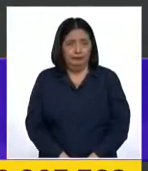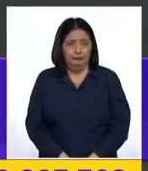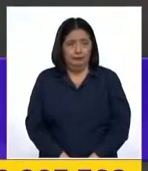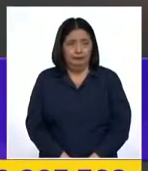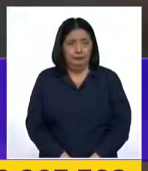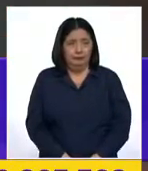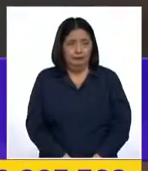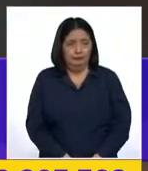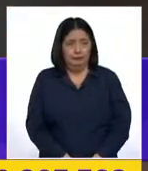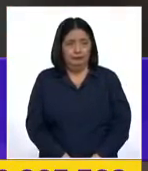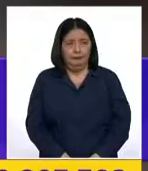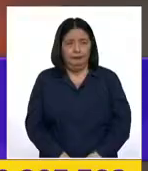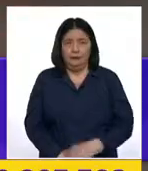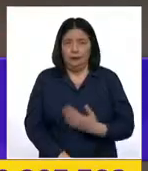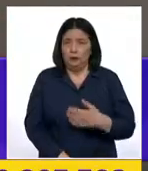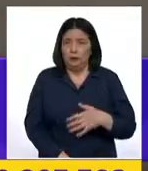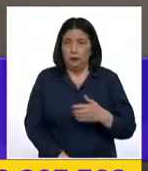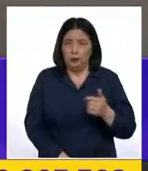Frío.